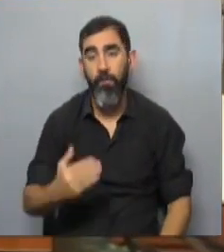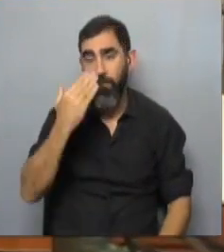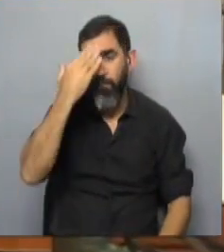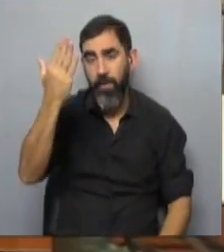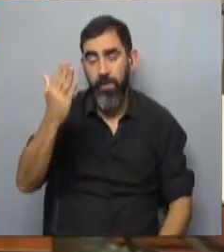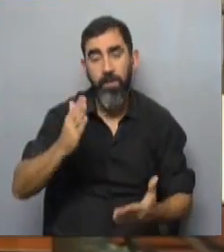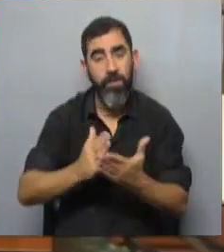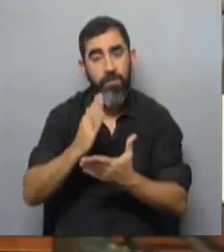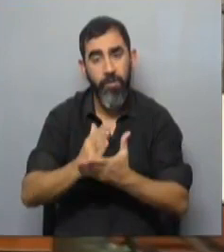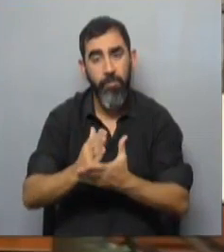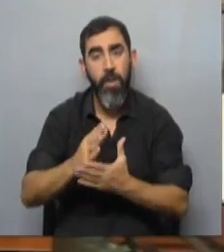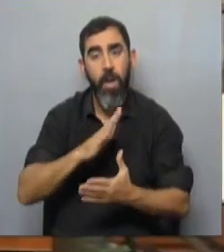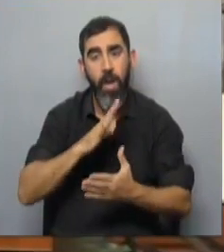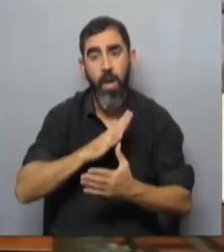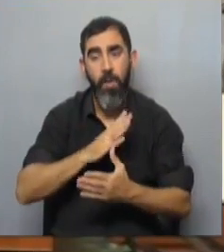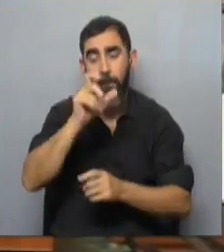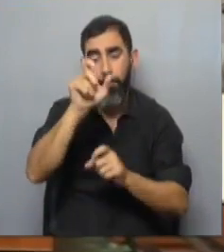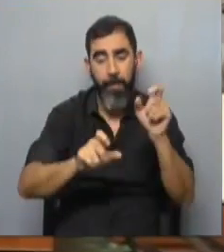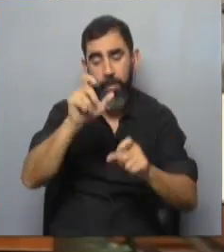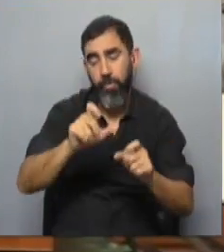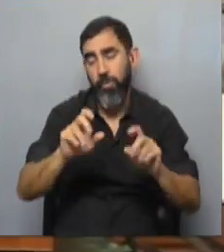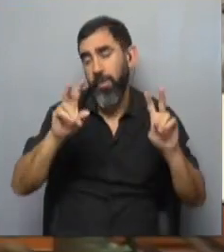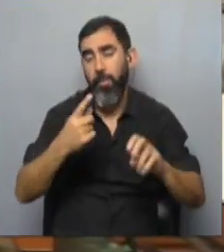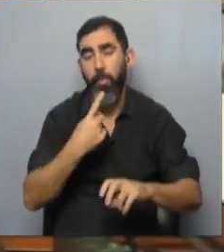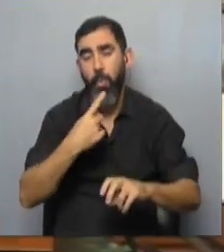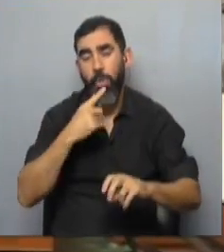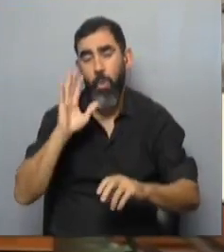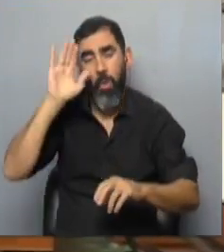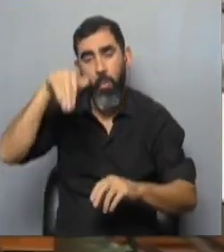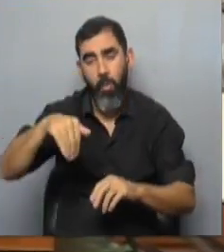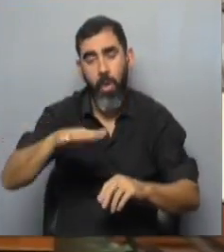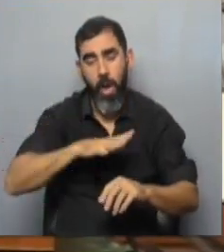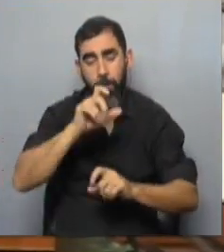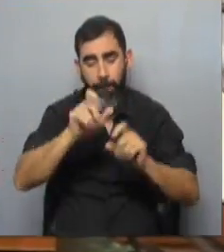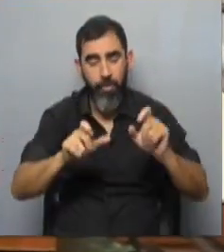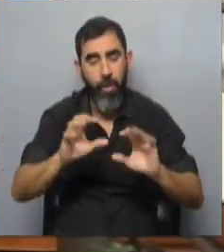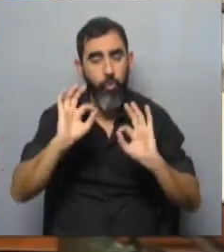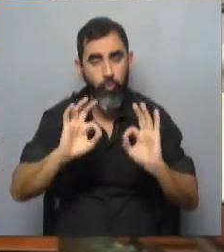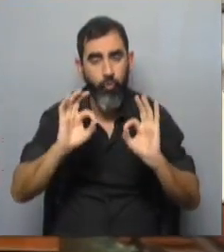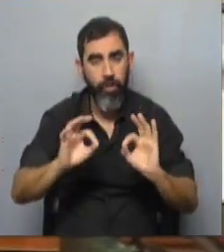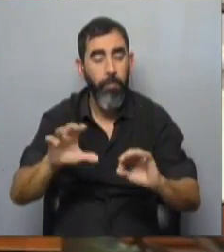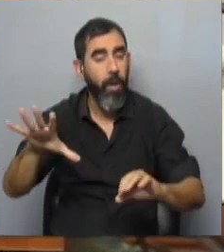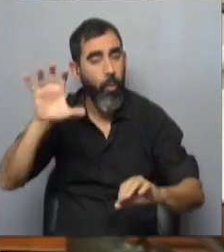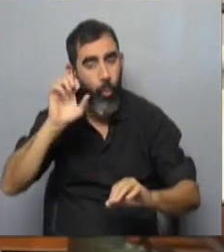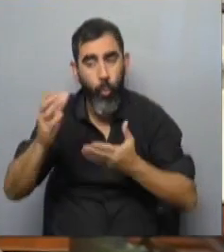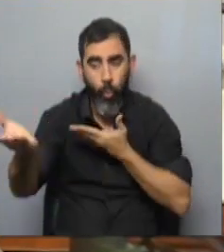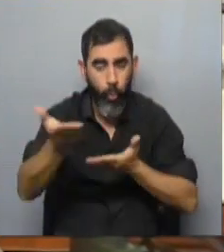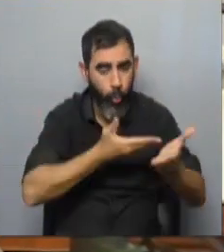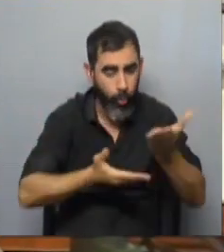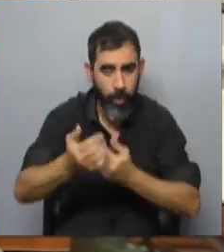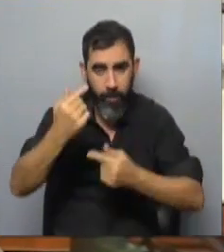Amplio siempre presta quórum por gentileza política, por un sentido republicano y democrático acerca de escucharnos entre las